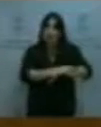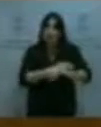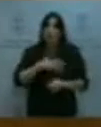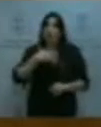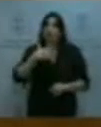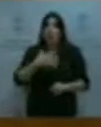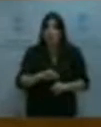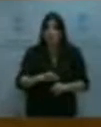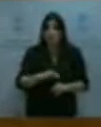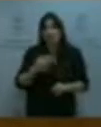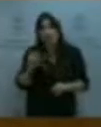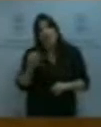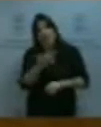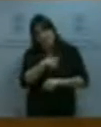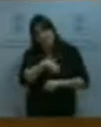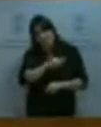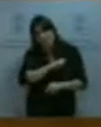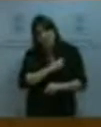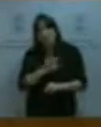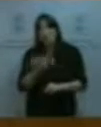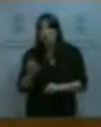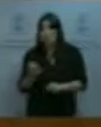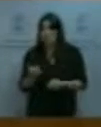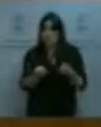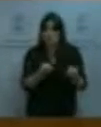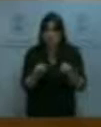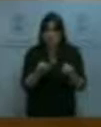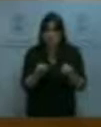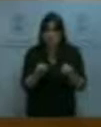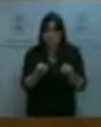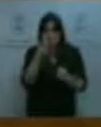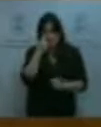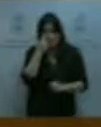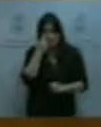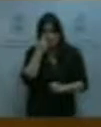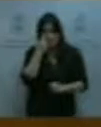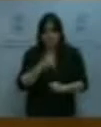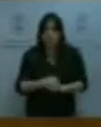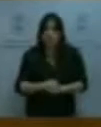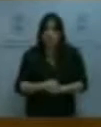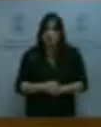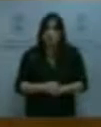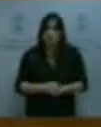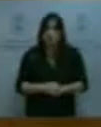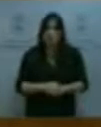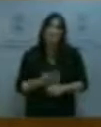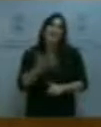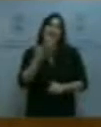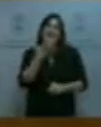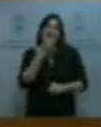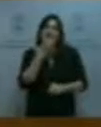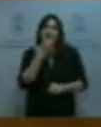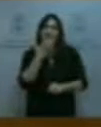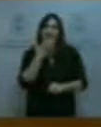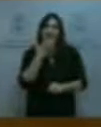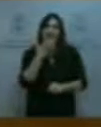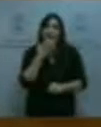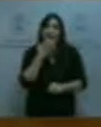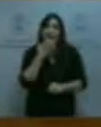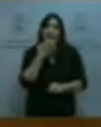debe regular cuando se produce un riesgo en la prestación del suministro de